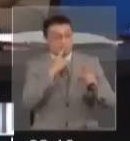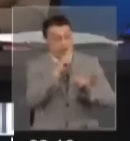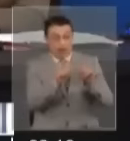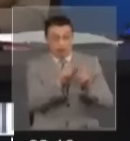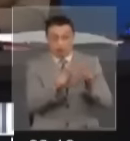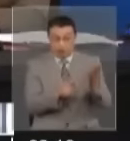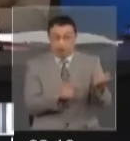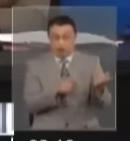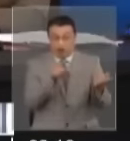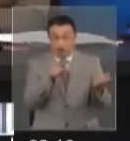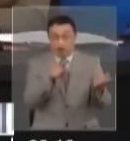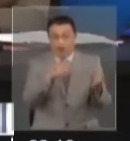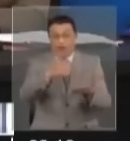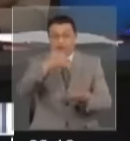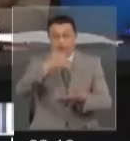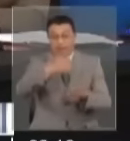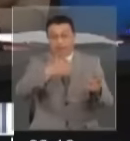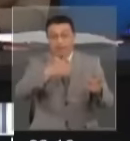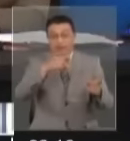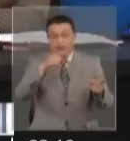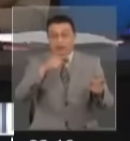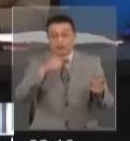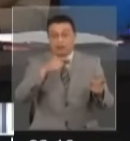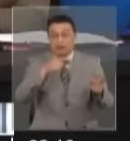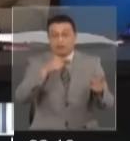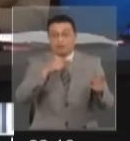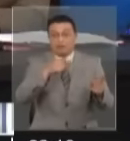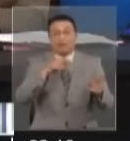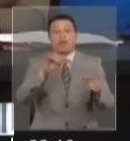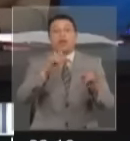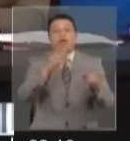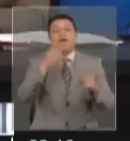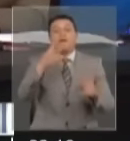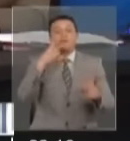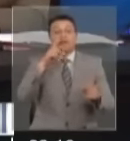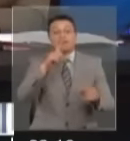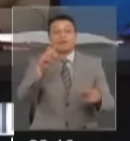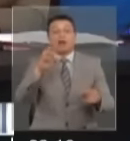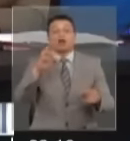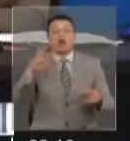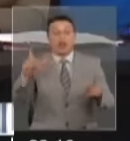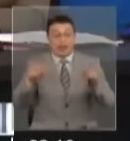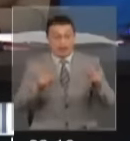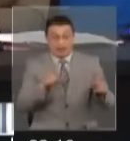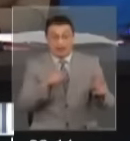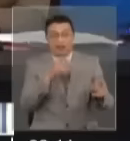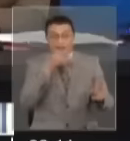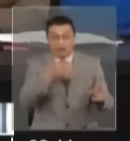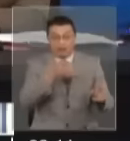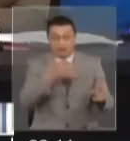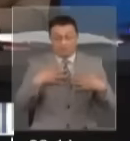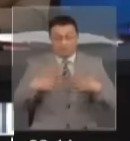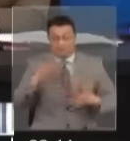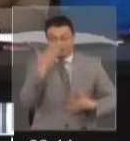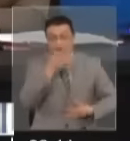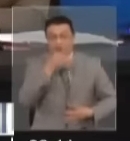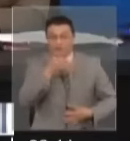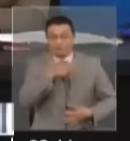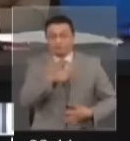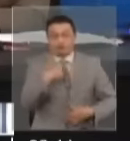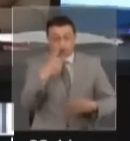dando el candidato del Partido Ecologista, Villarroel. Yo creo que de los antecedentes